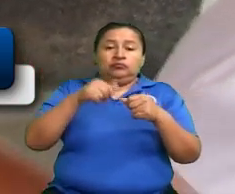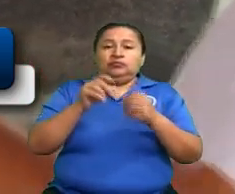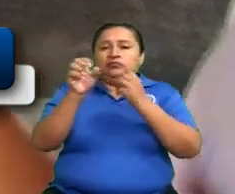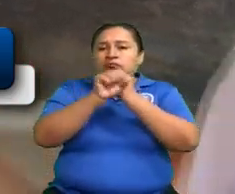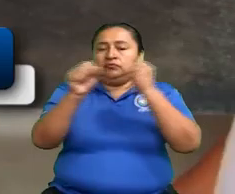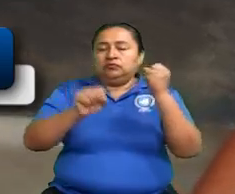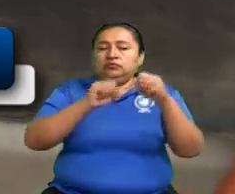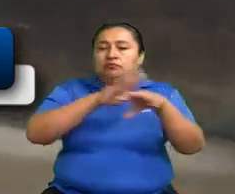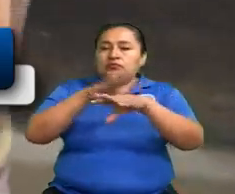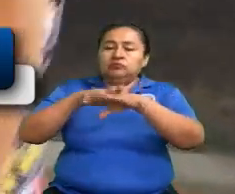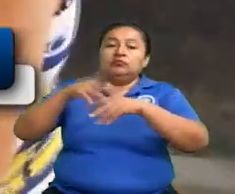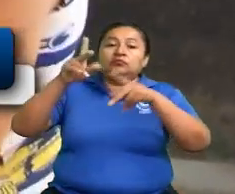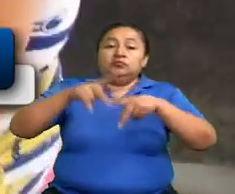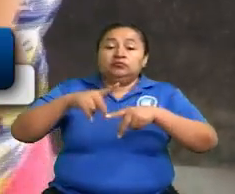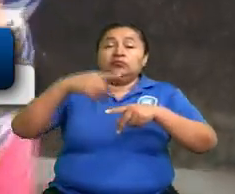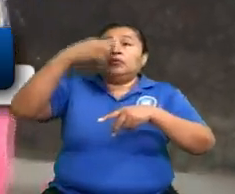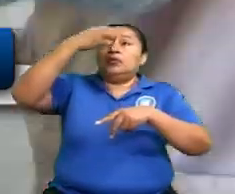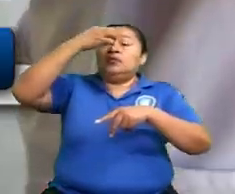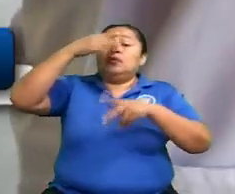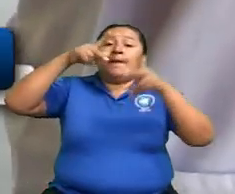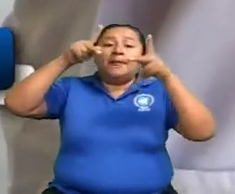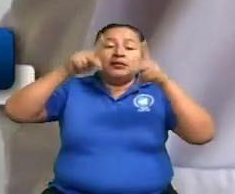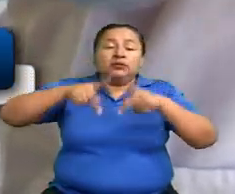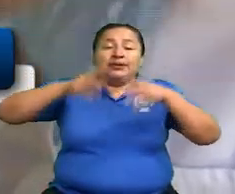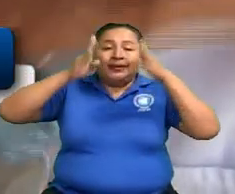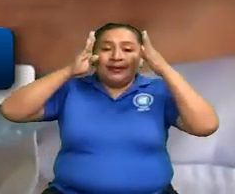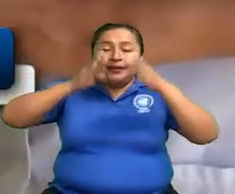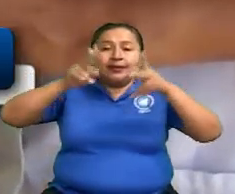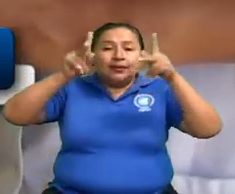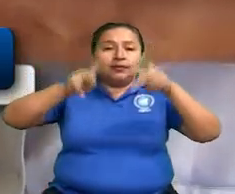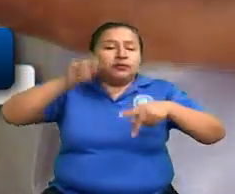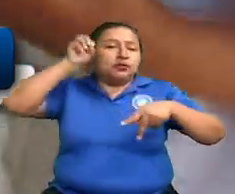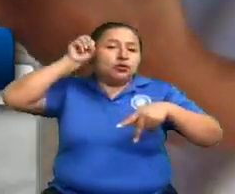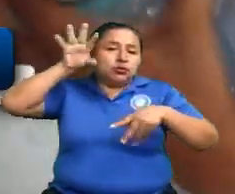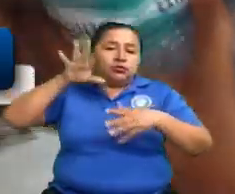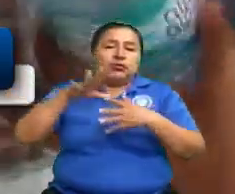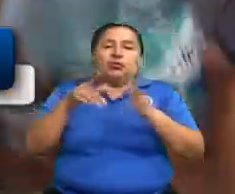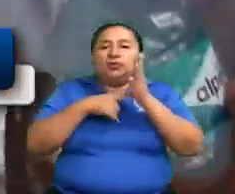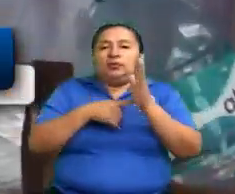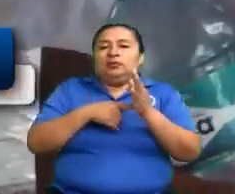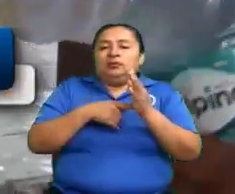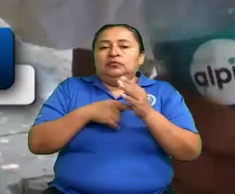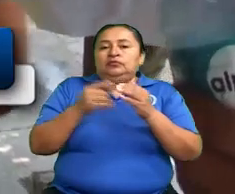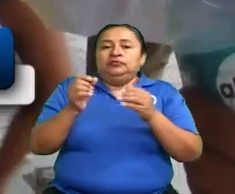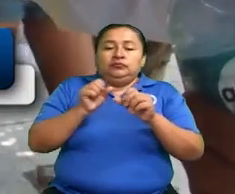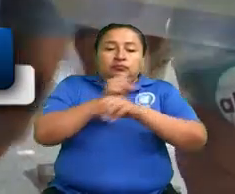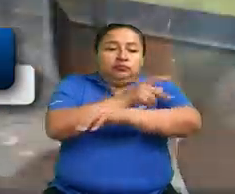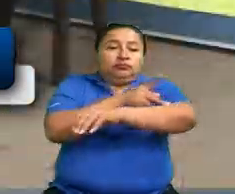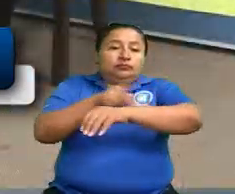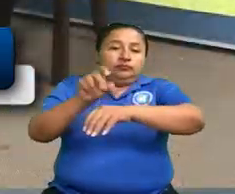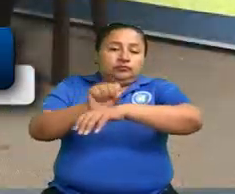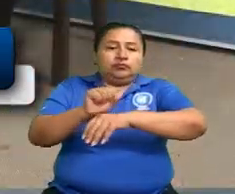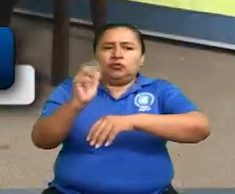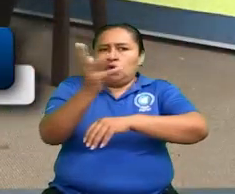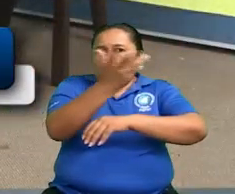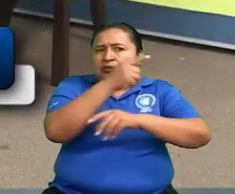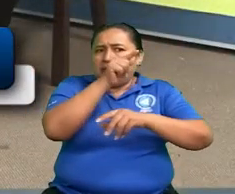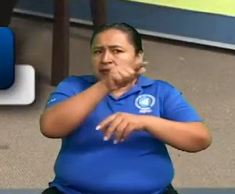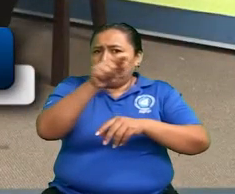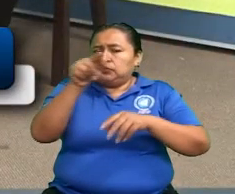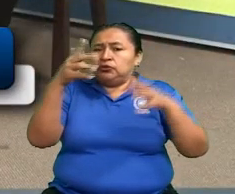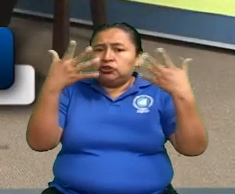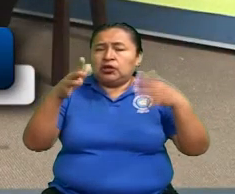campaña vacunando al personal que atiende al turismo. Como es la parte de lo que es Salvador Allende, todo ese personal está